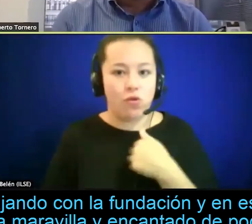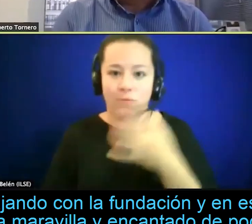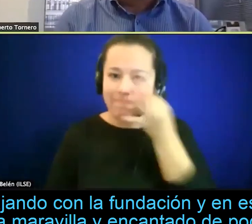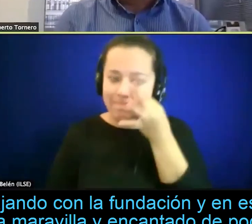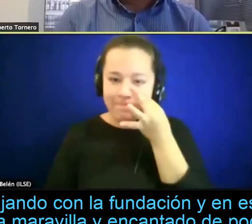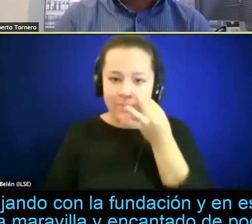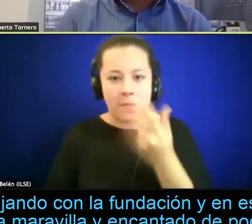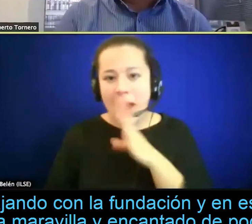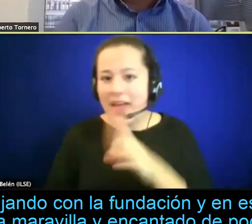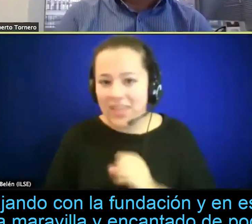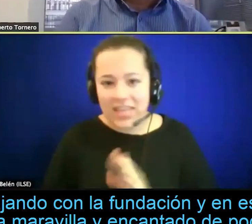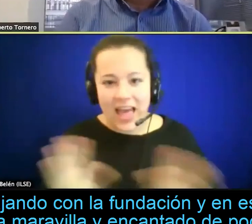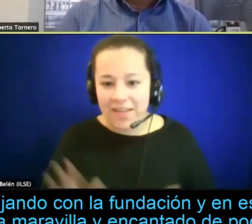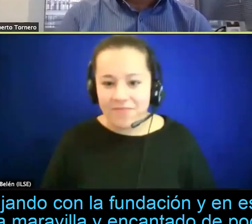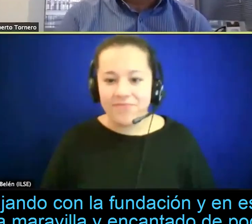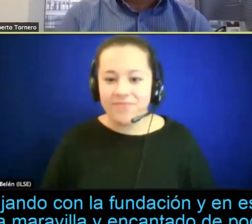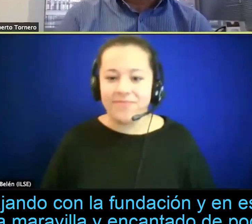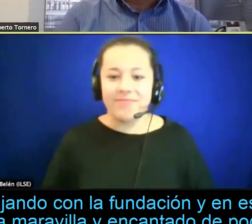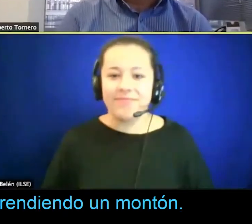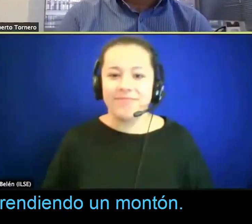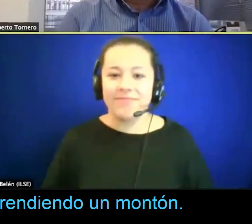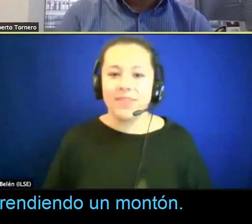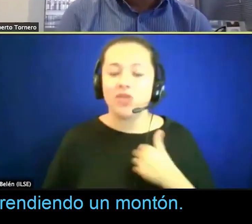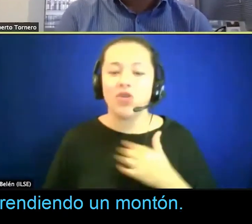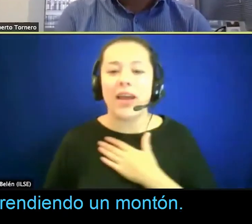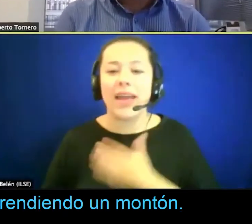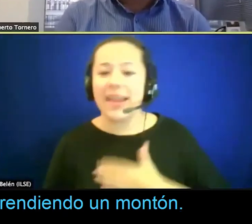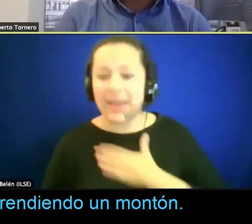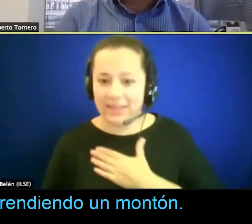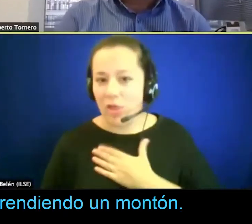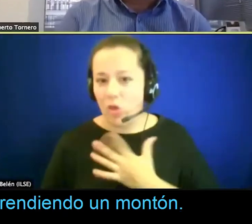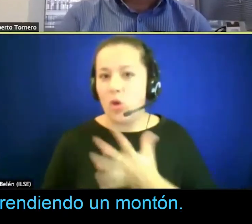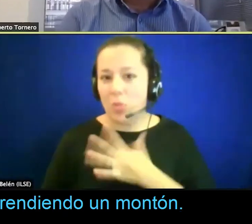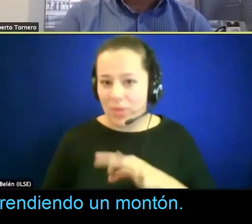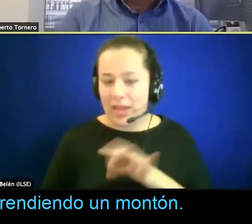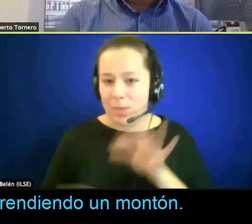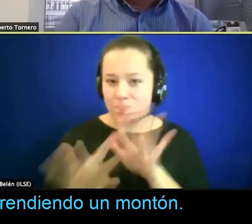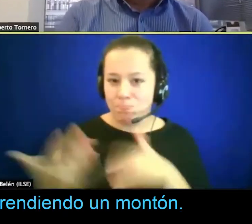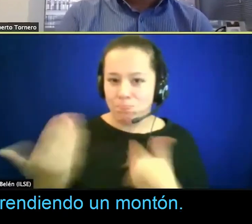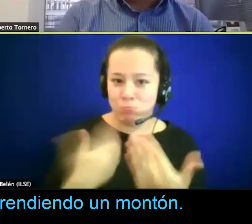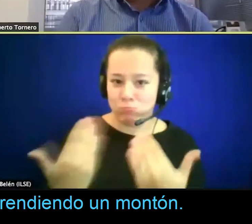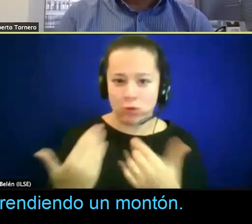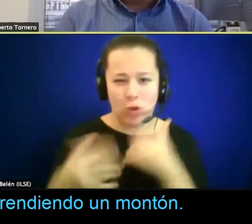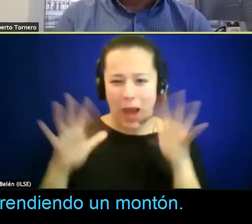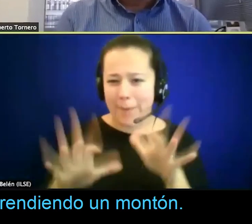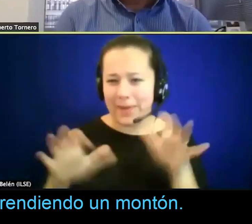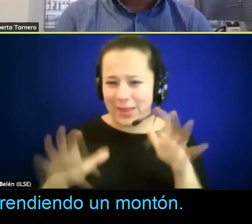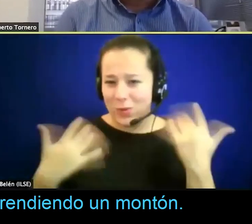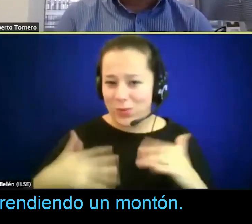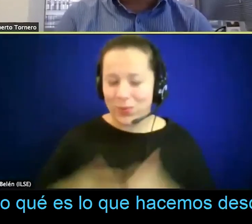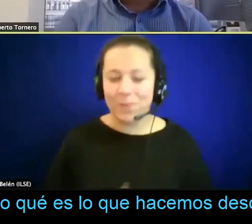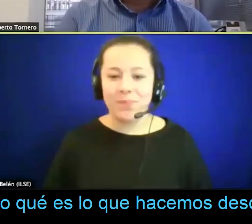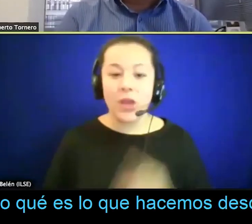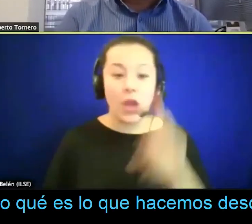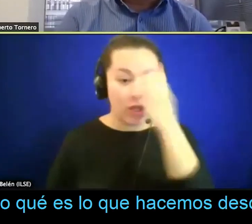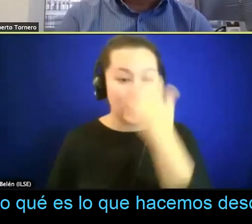maravilla y encantado de poder, de verdad, estamos aprendiendo un montón. No sé si quieres que cuente,